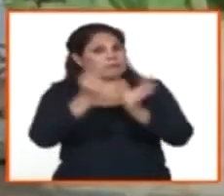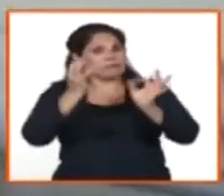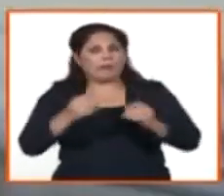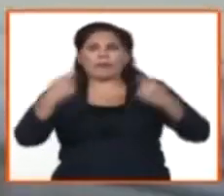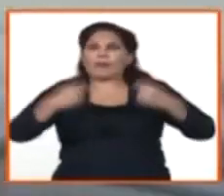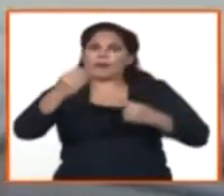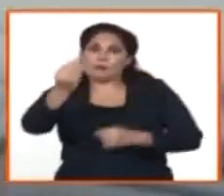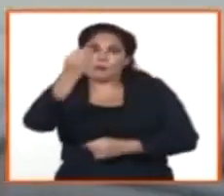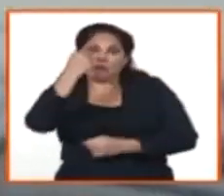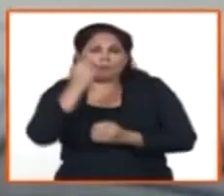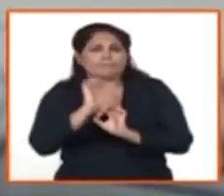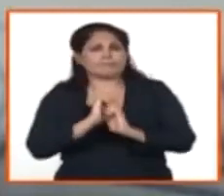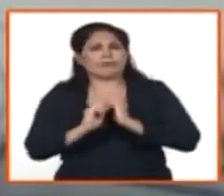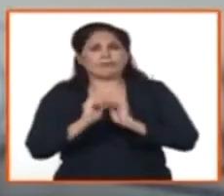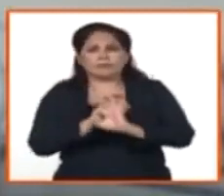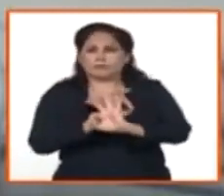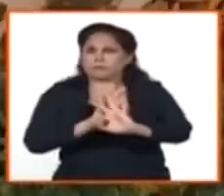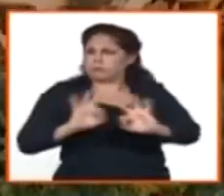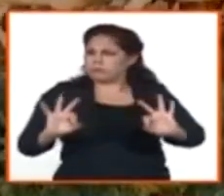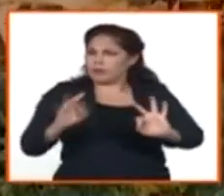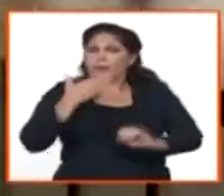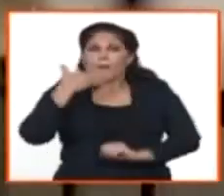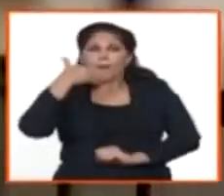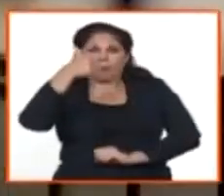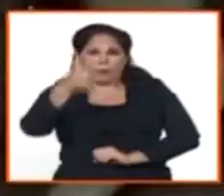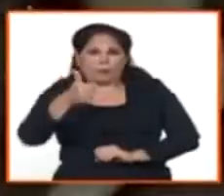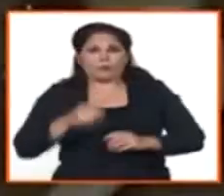una alimentación sana y adecuada.